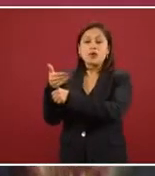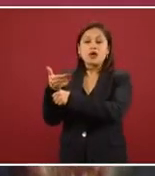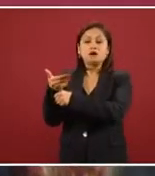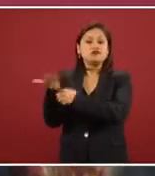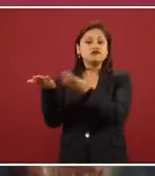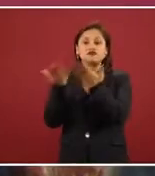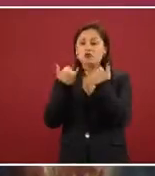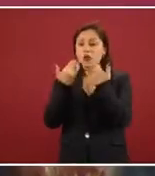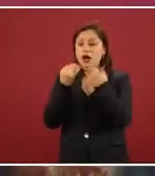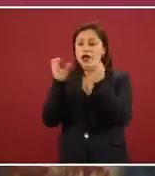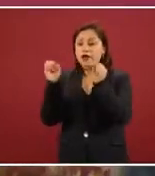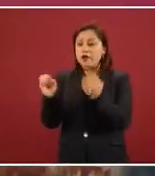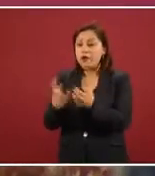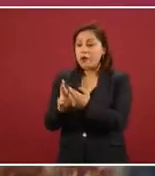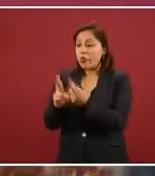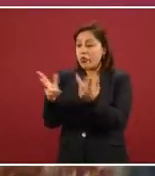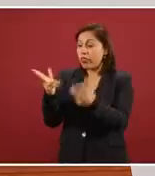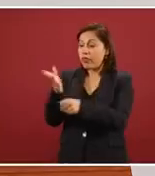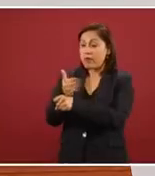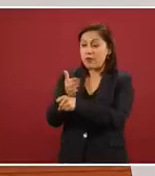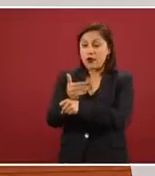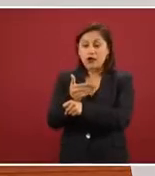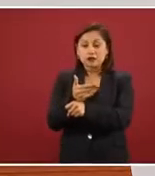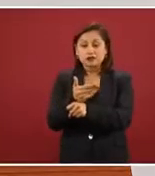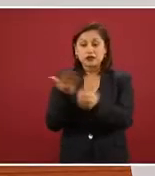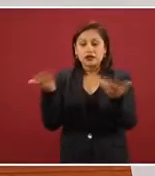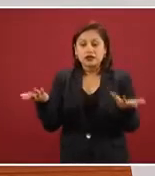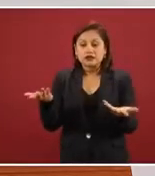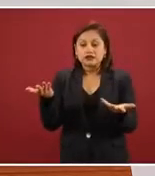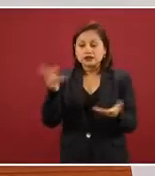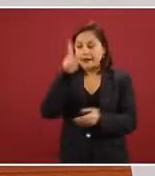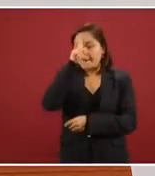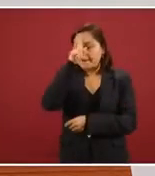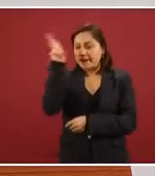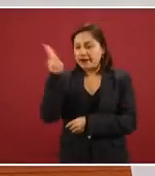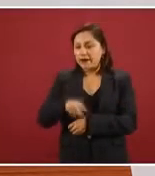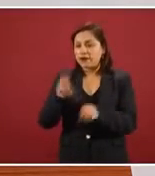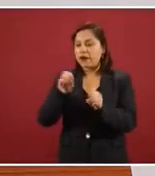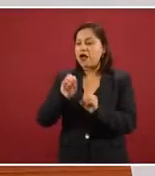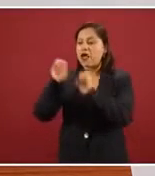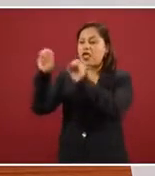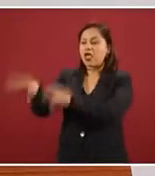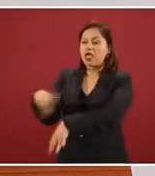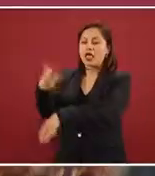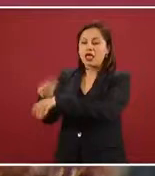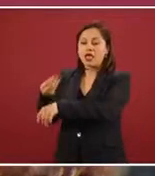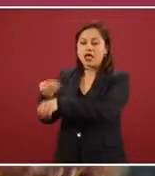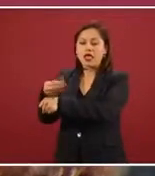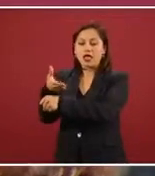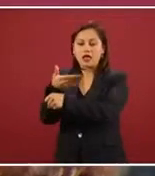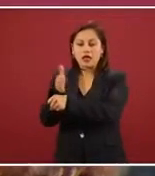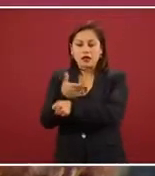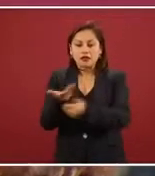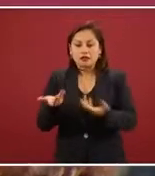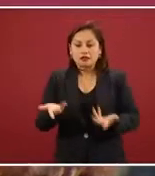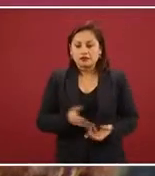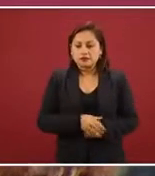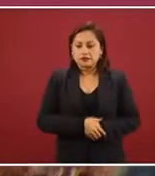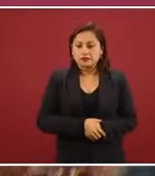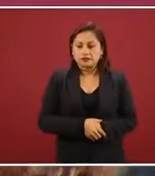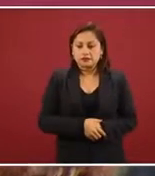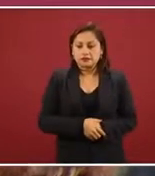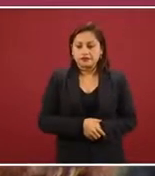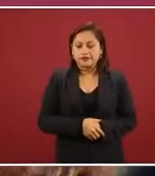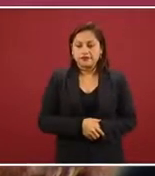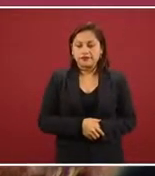descompuesta a la ambulancia está en el taller entonces